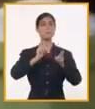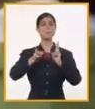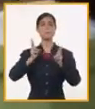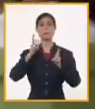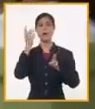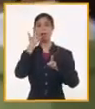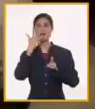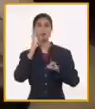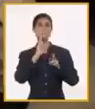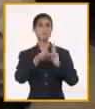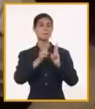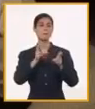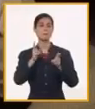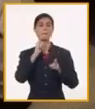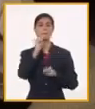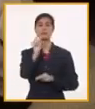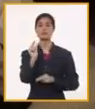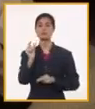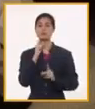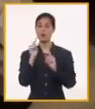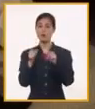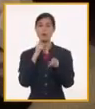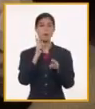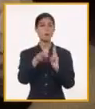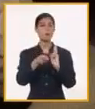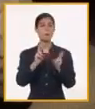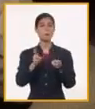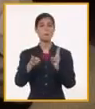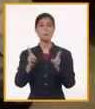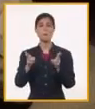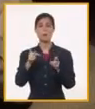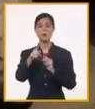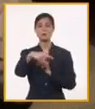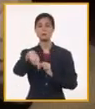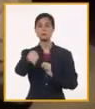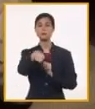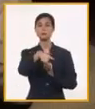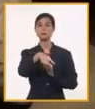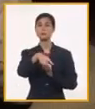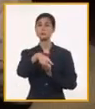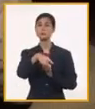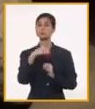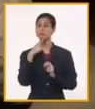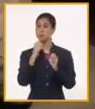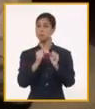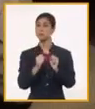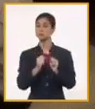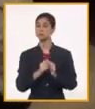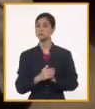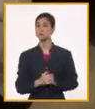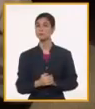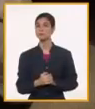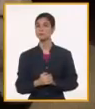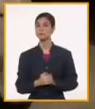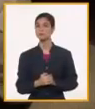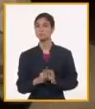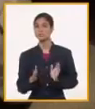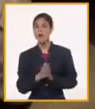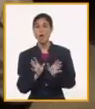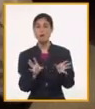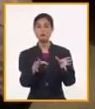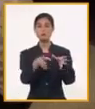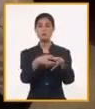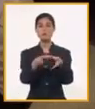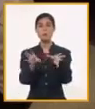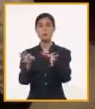de ahí, los que estaban en el frente ahí, de los nativos. Pero era así por grupo, un